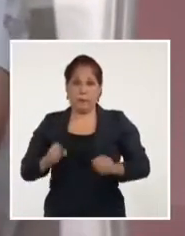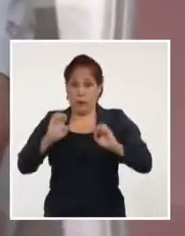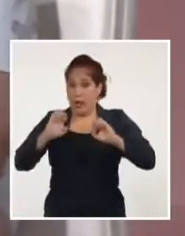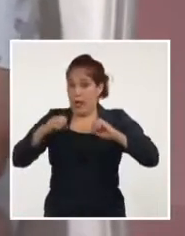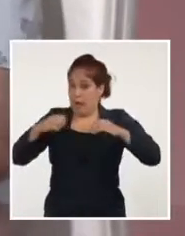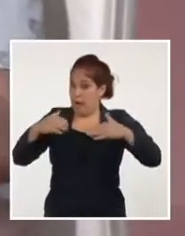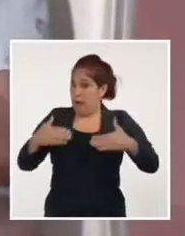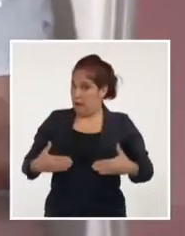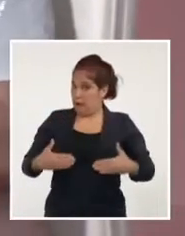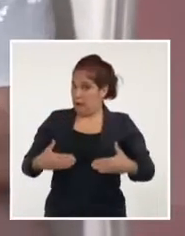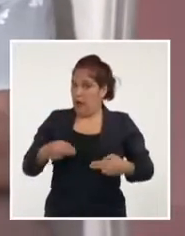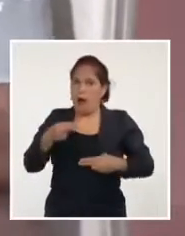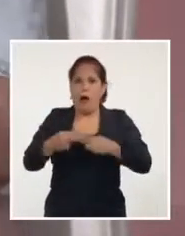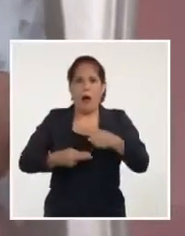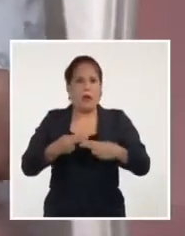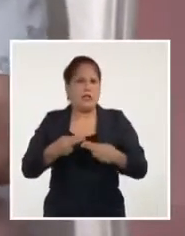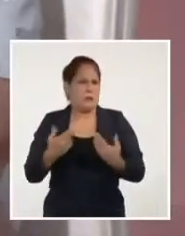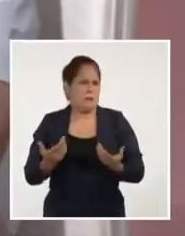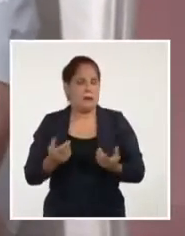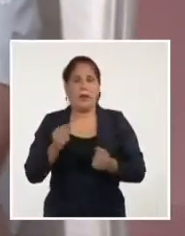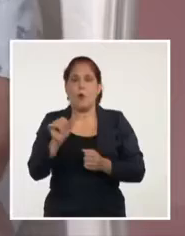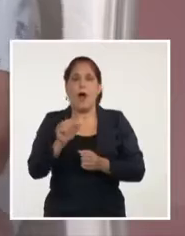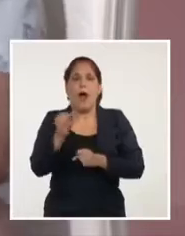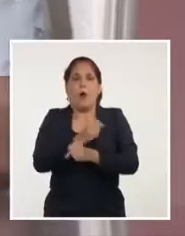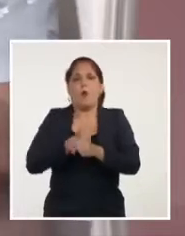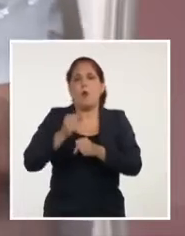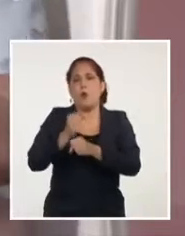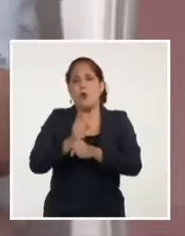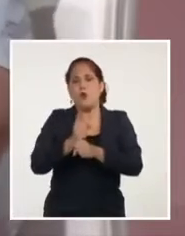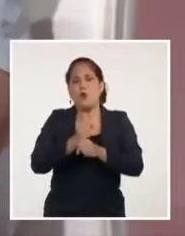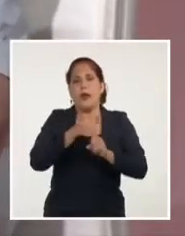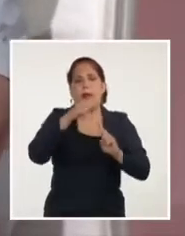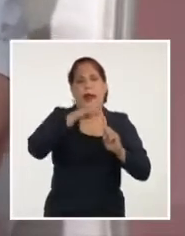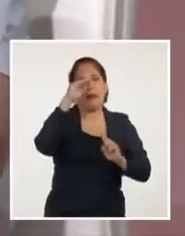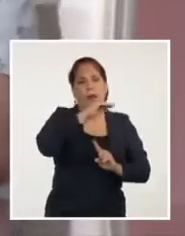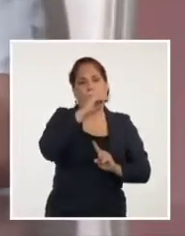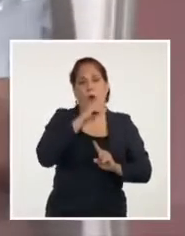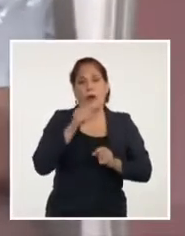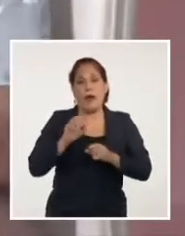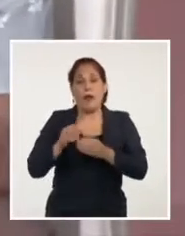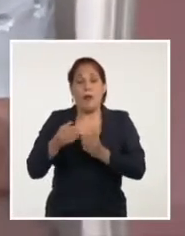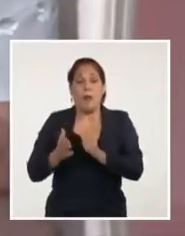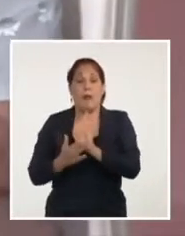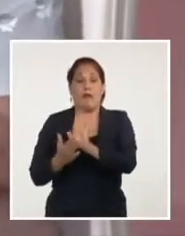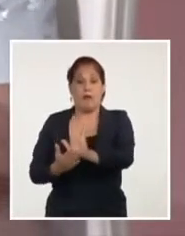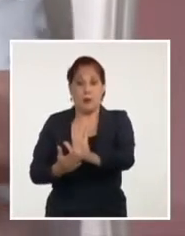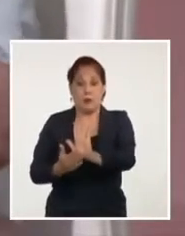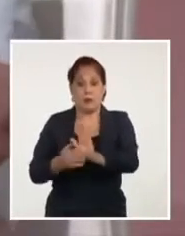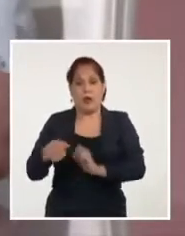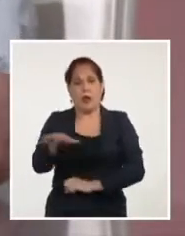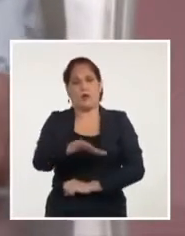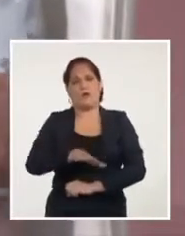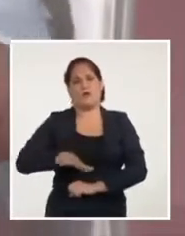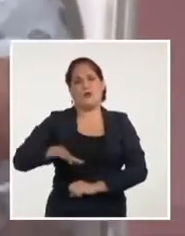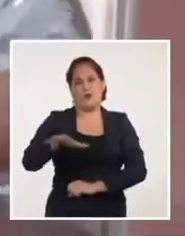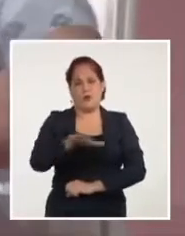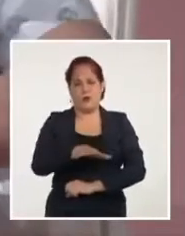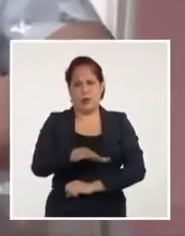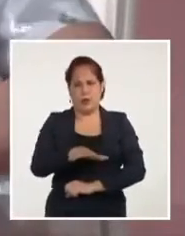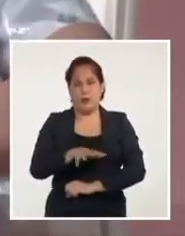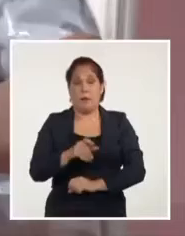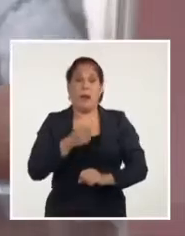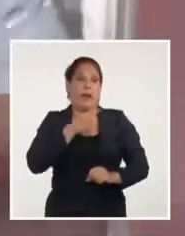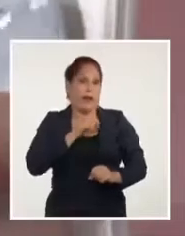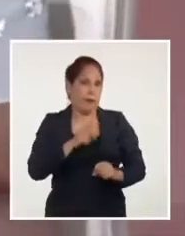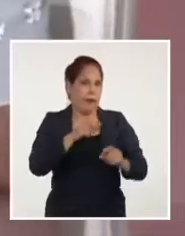ética a la hora de emplear esos medios de cara a su sociedad. los tiene considerados como actores sociales, aunque esto